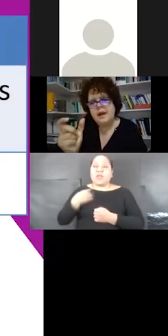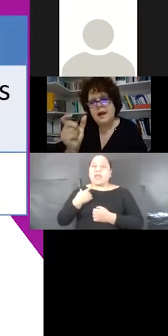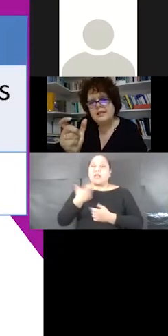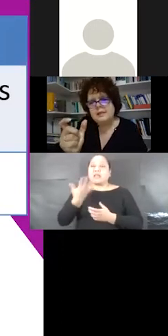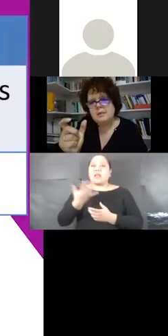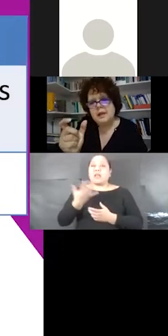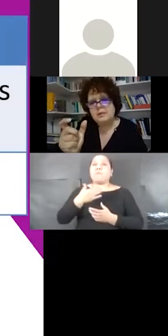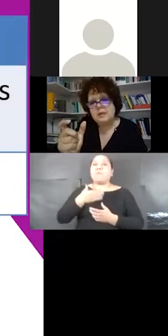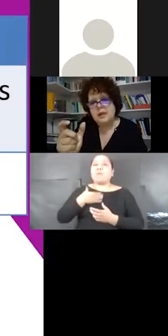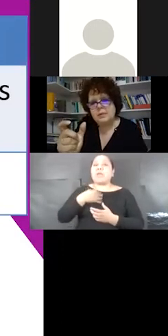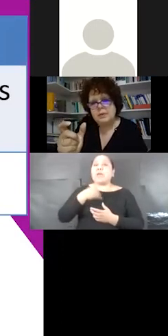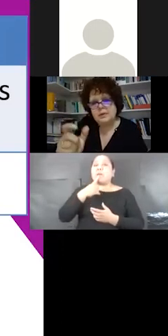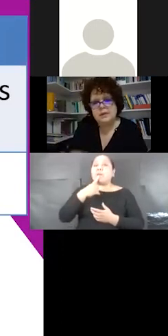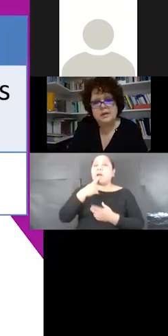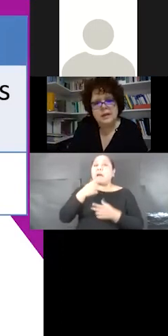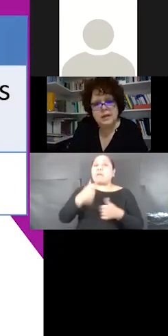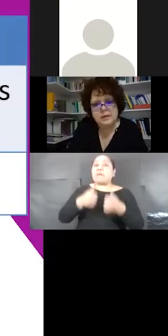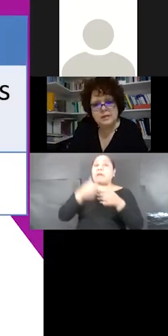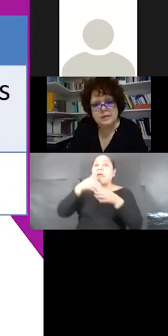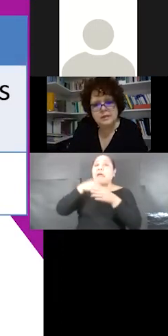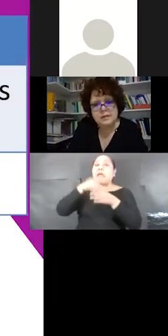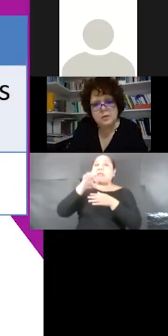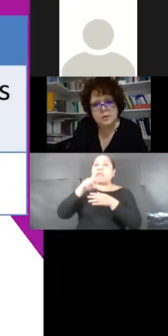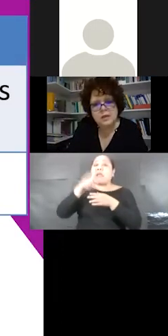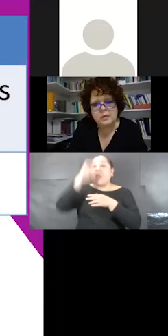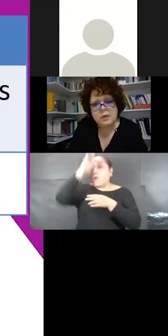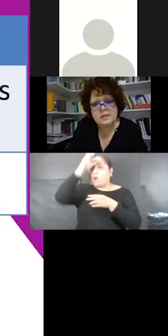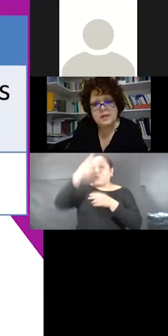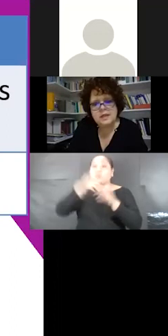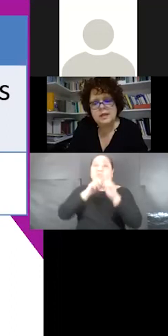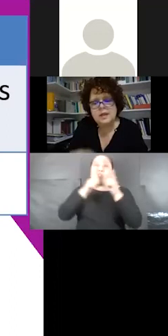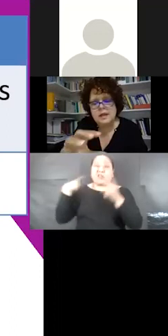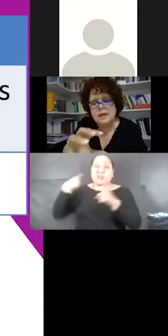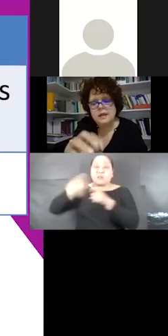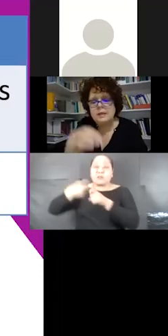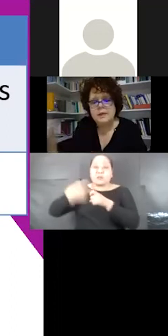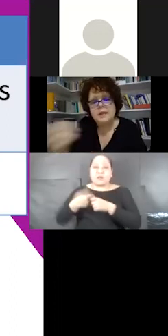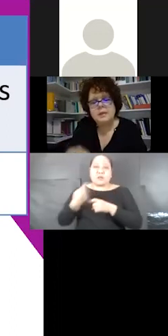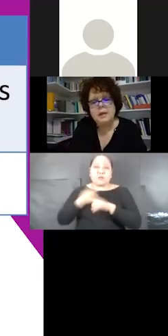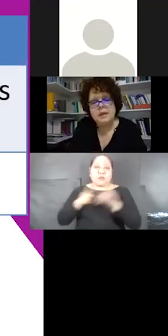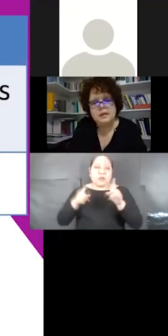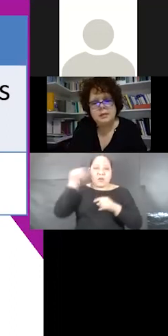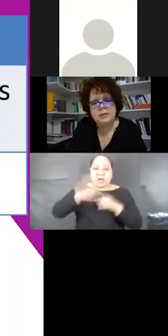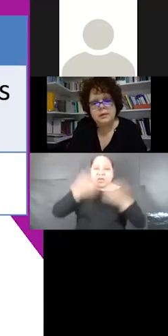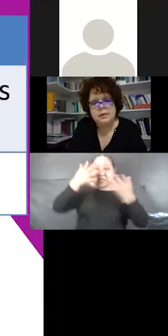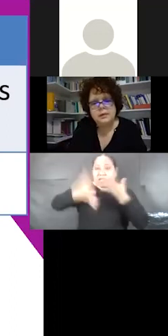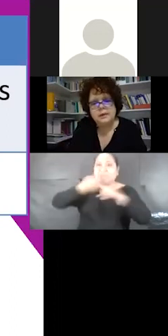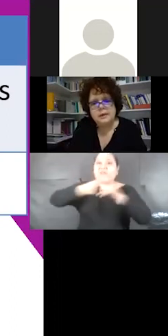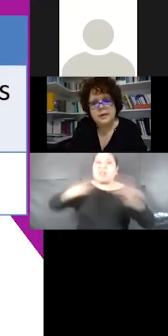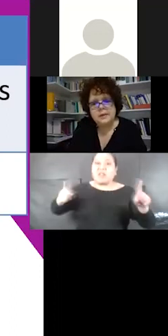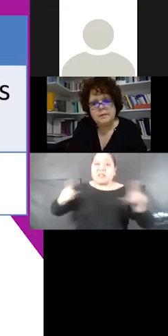vivía, ahí estamos marcando el tiempo, ¿no es cierto? En la lengua de señas, una seña independiente marca el tiempo,